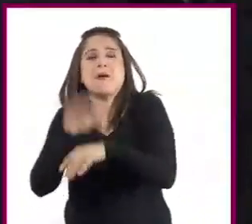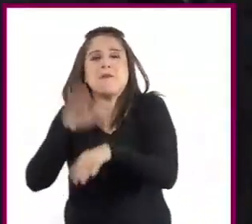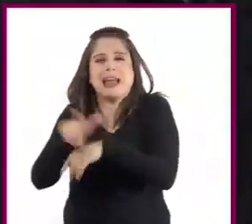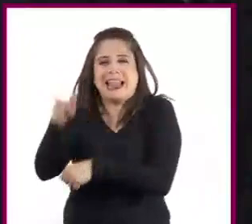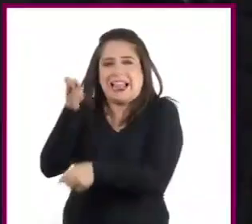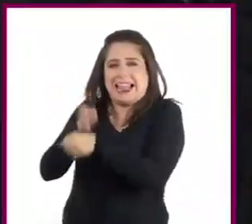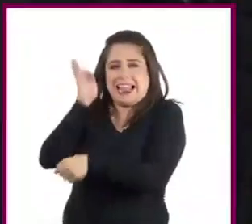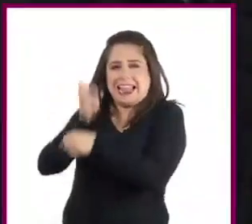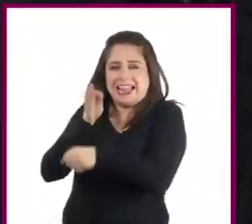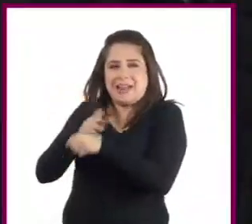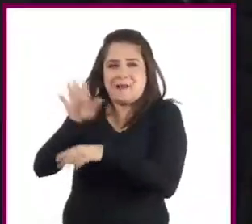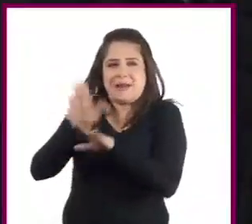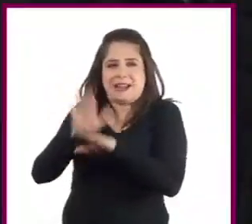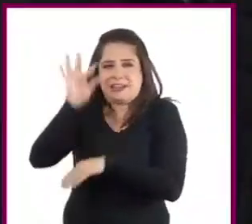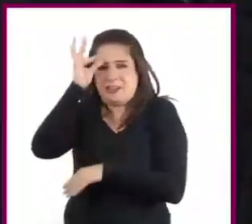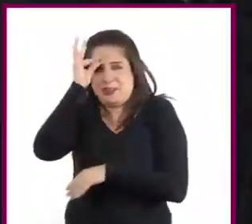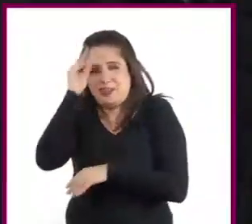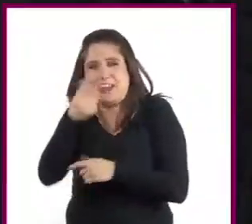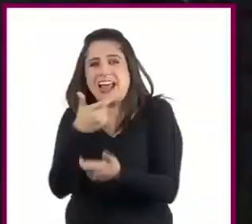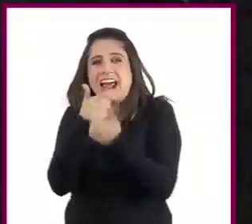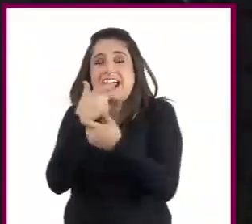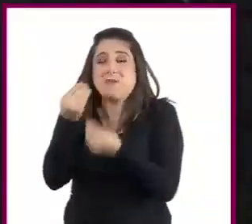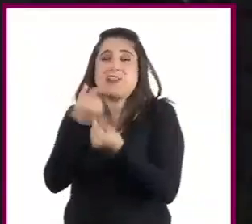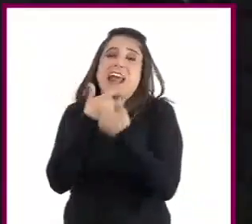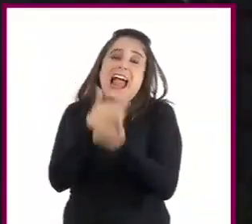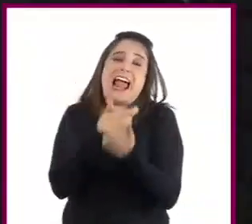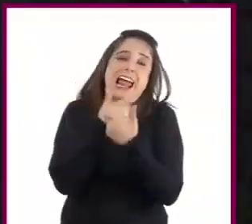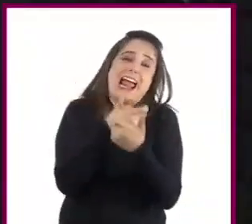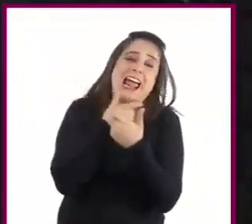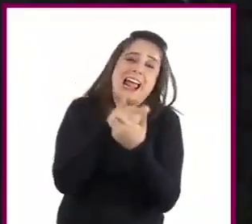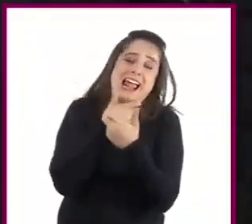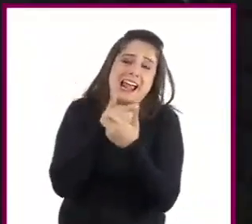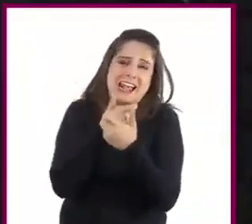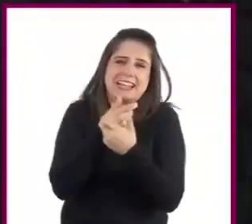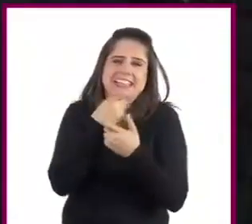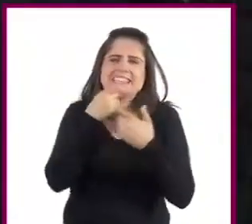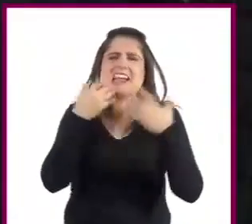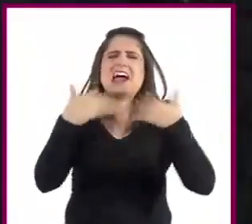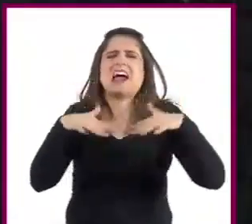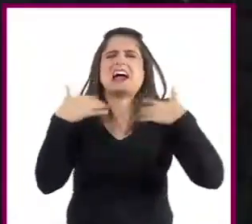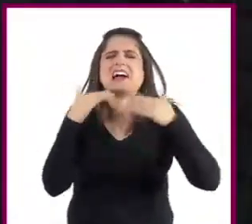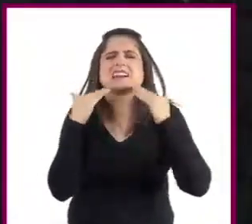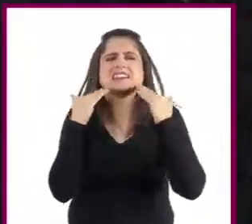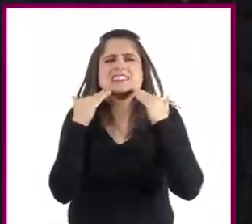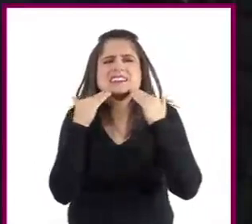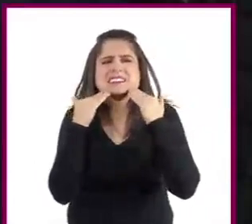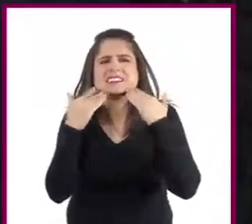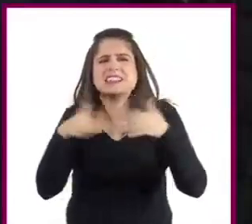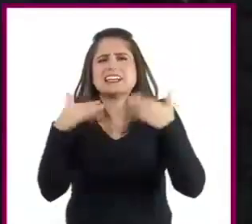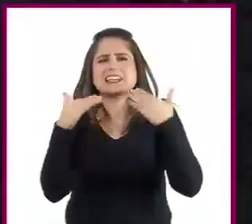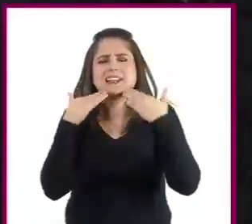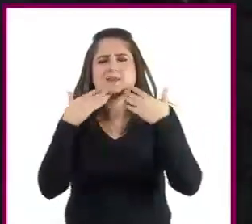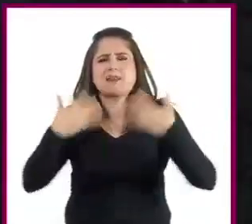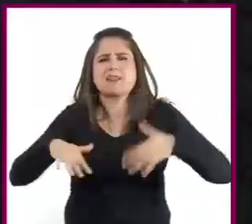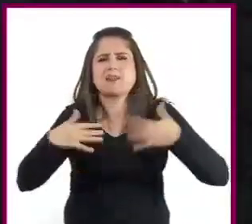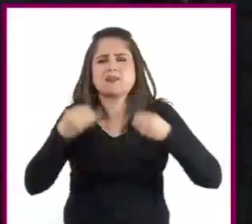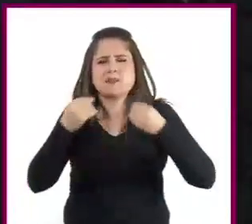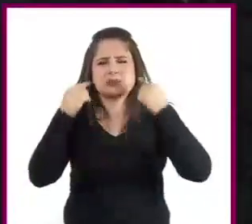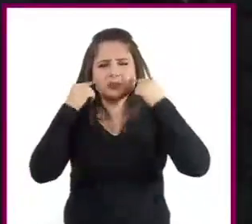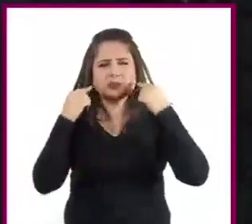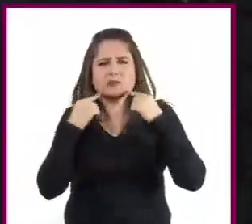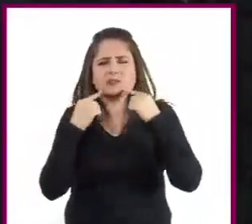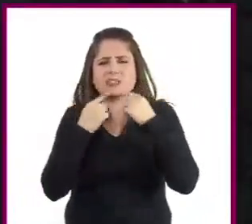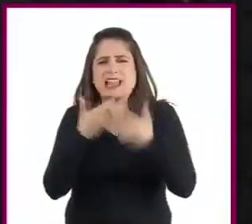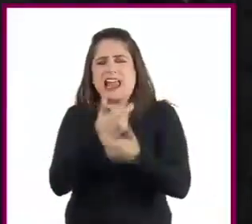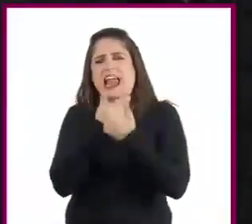gracioso o el más torpe y te hace reír tanto y dices, no sabía que había tantos músculos aquí